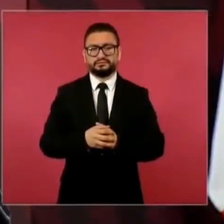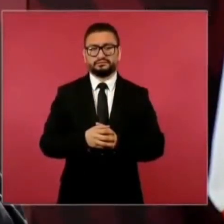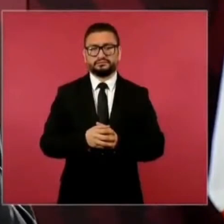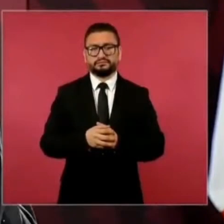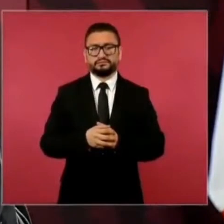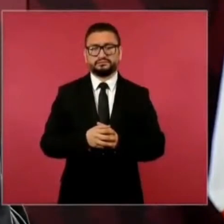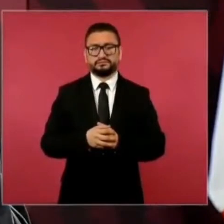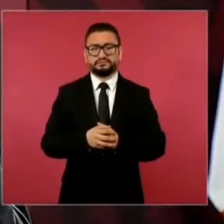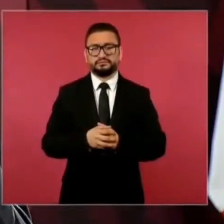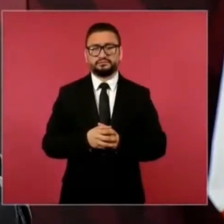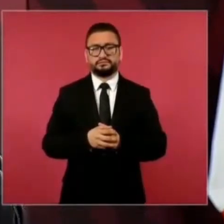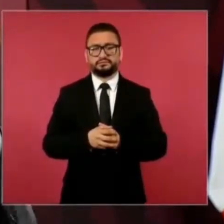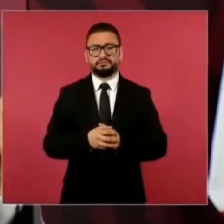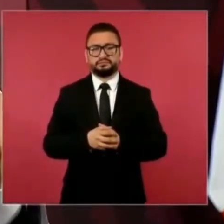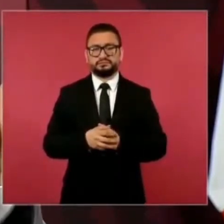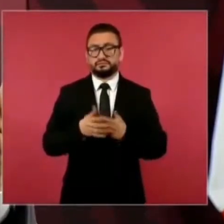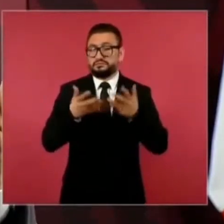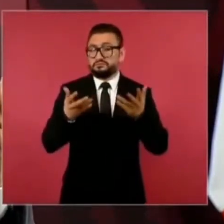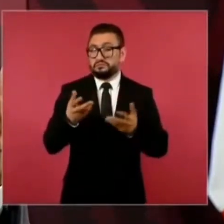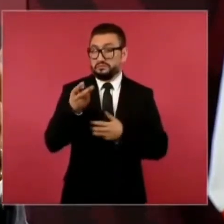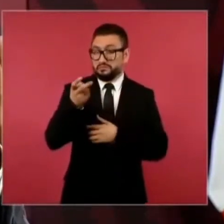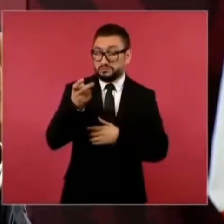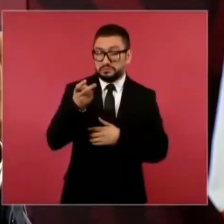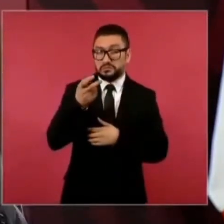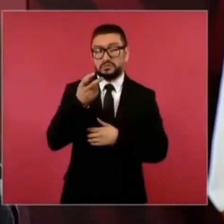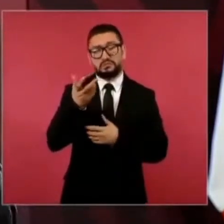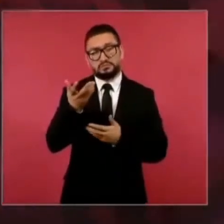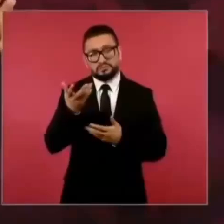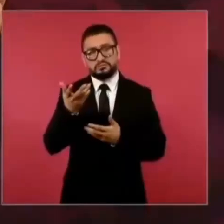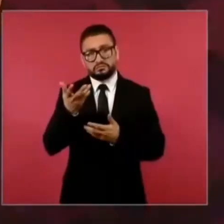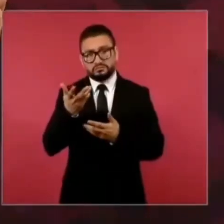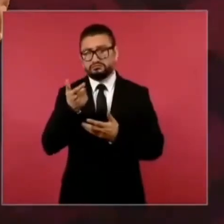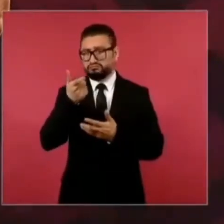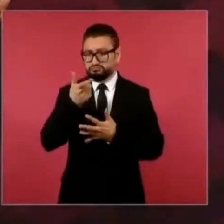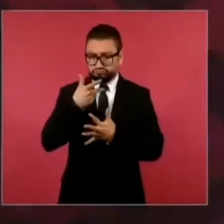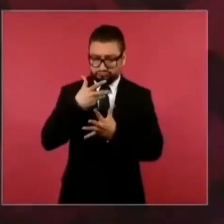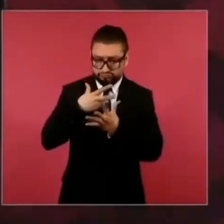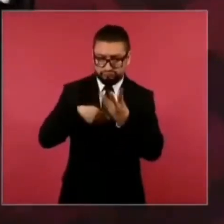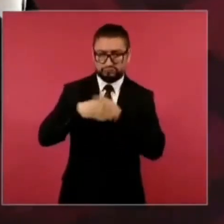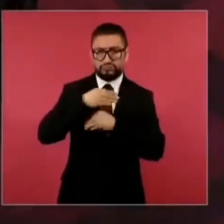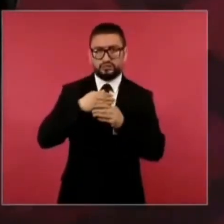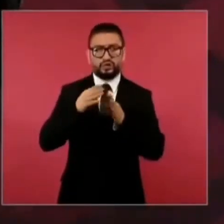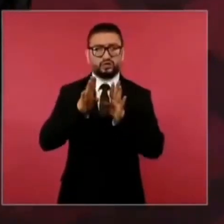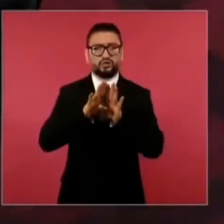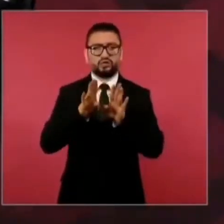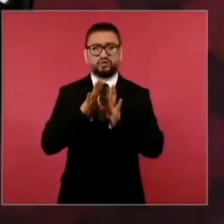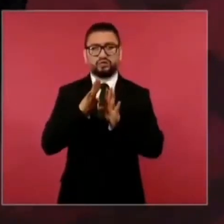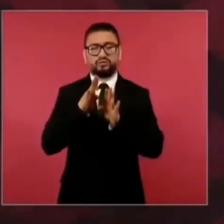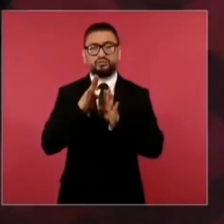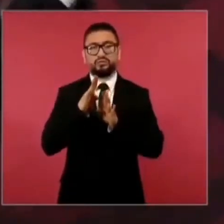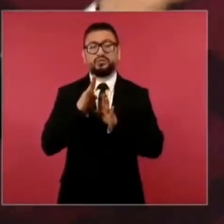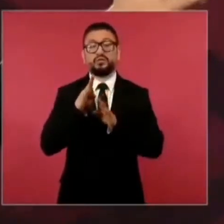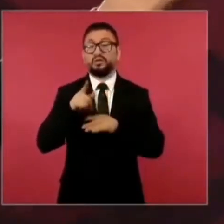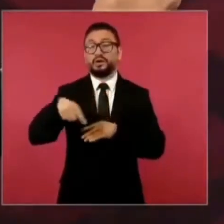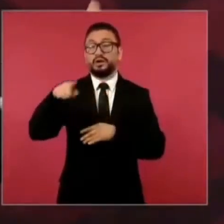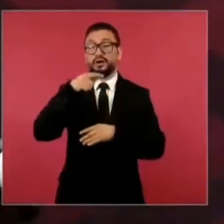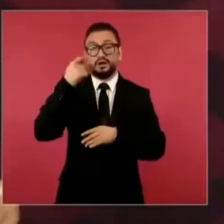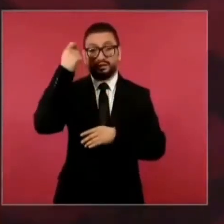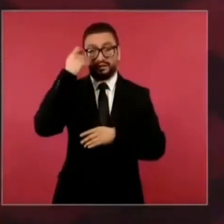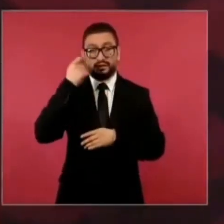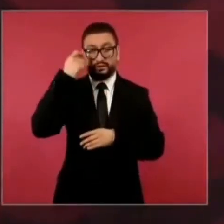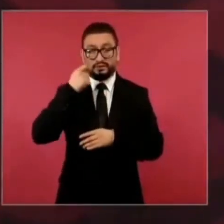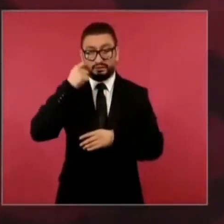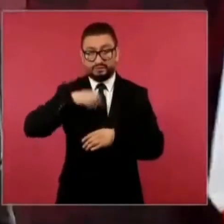Eso nos ha significado el financiamiento de la mitad de la pensión a los adultos mayores,